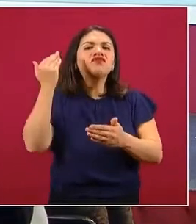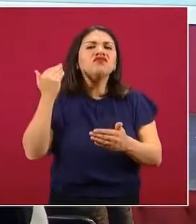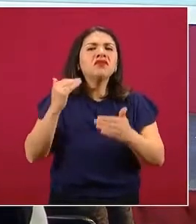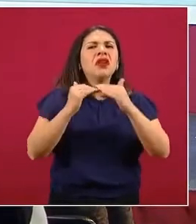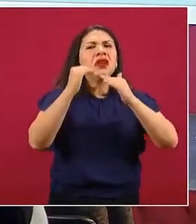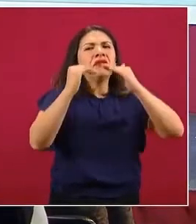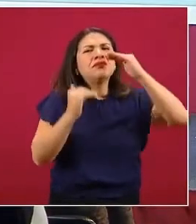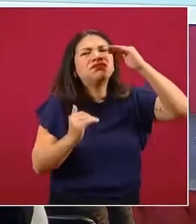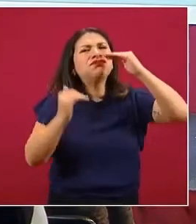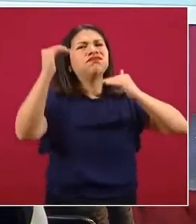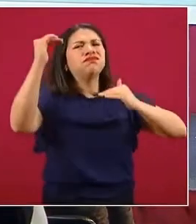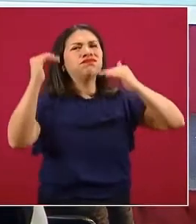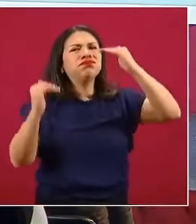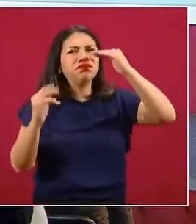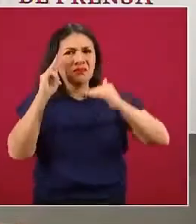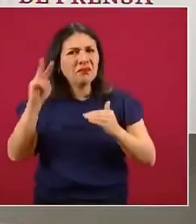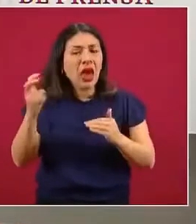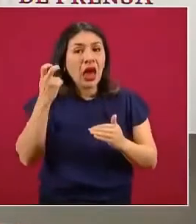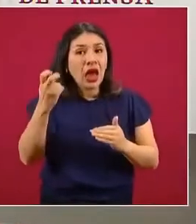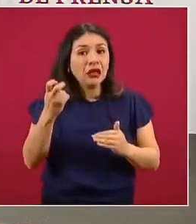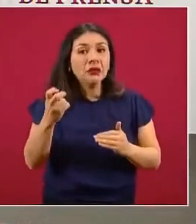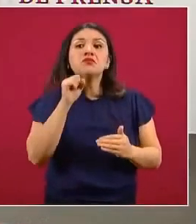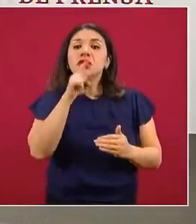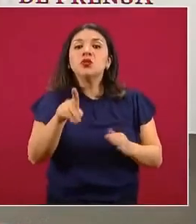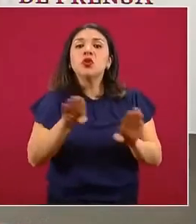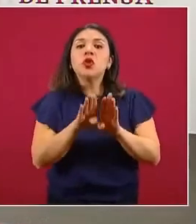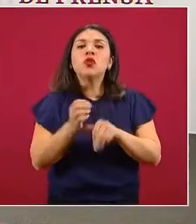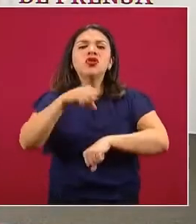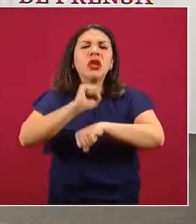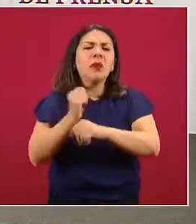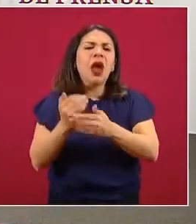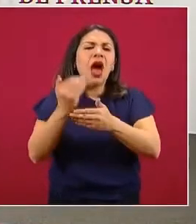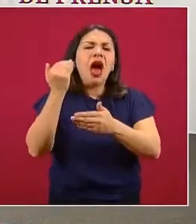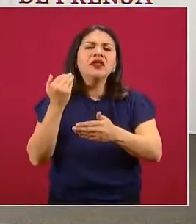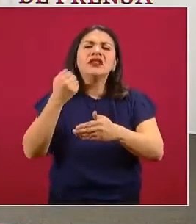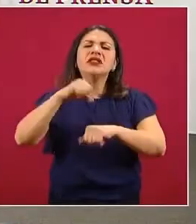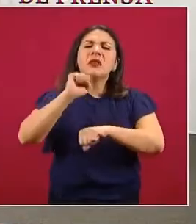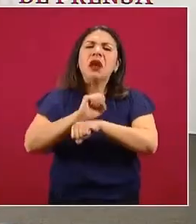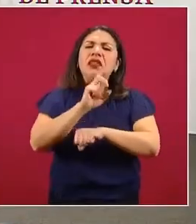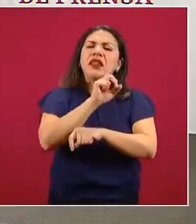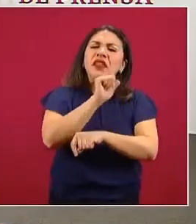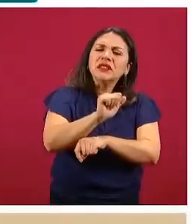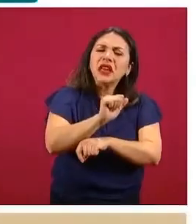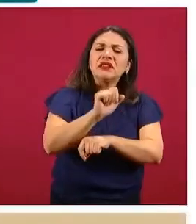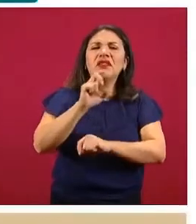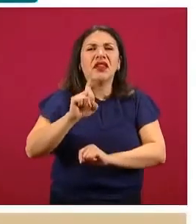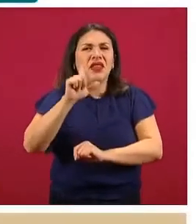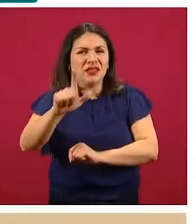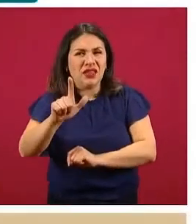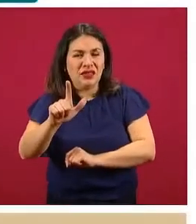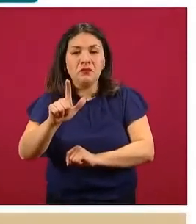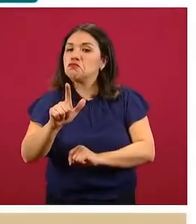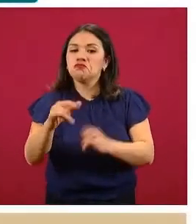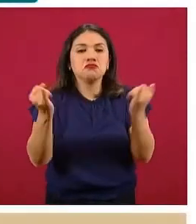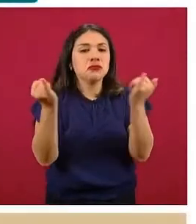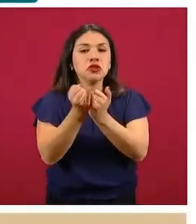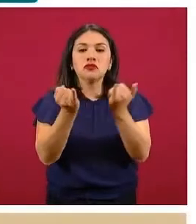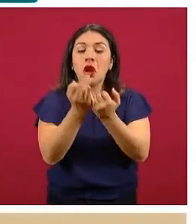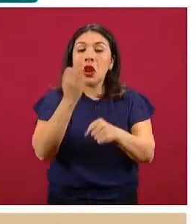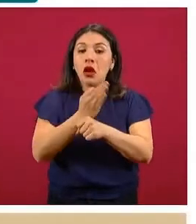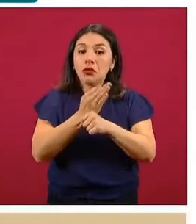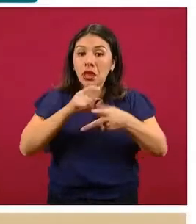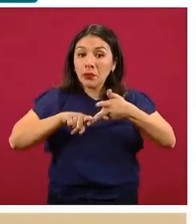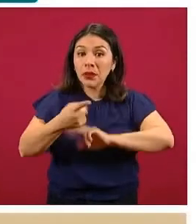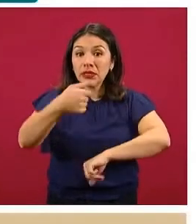hemos tenido de esa magnitud en precisamente semanas previas como la 36, como la 37. Igual estamos abriendo